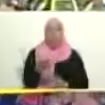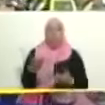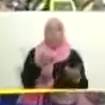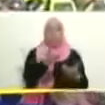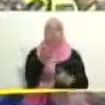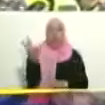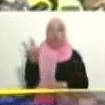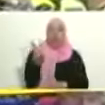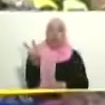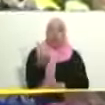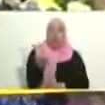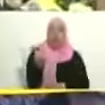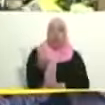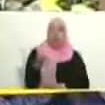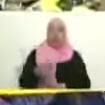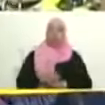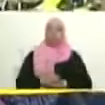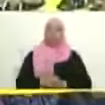país.